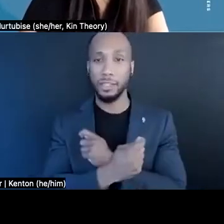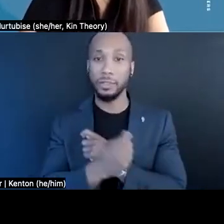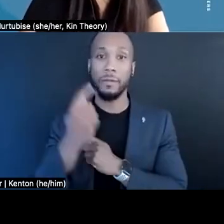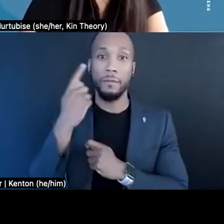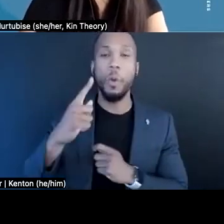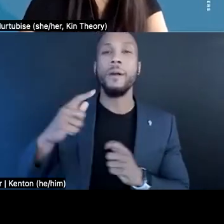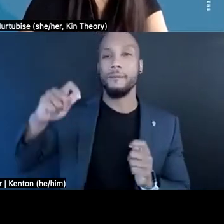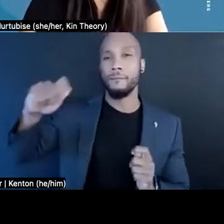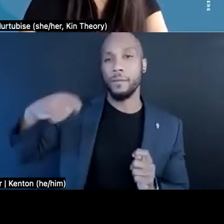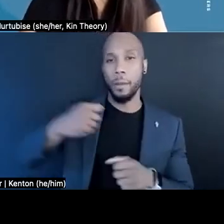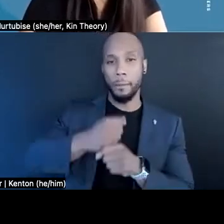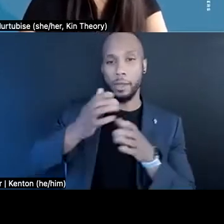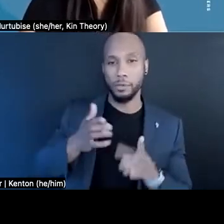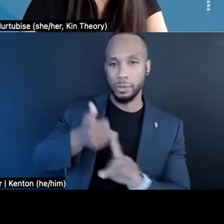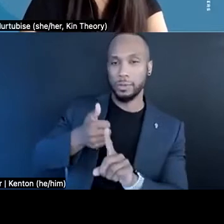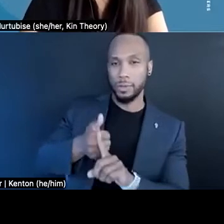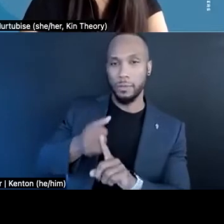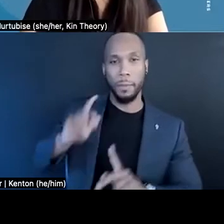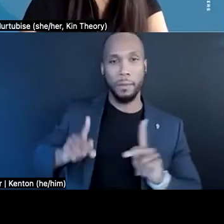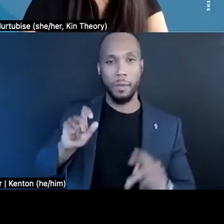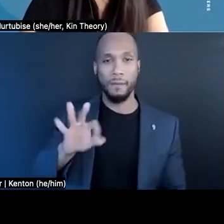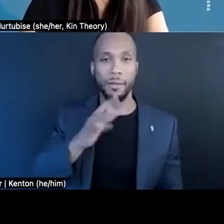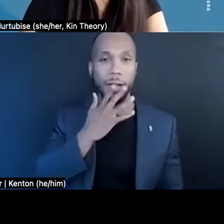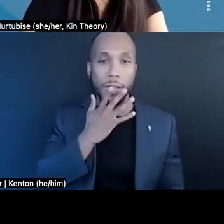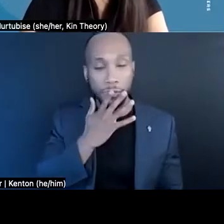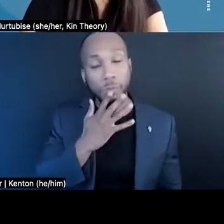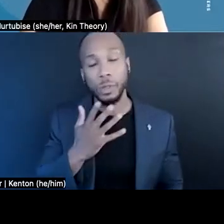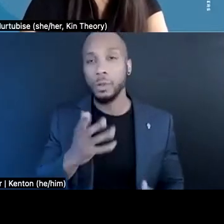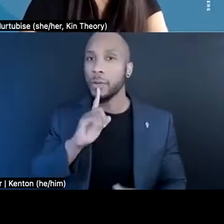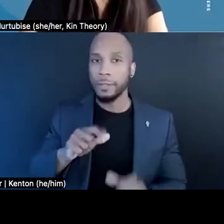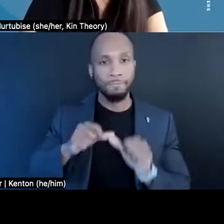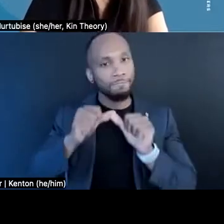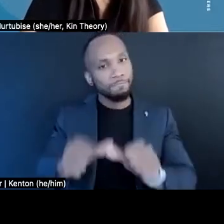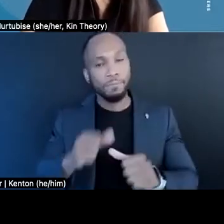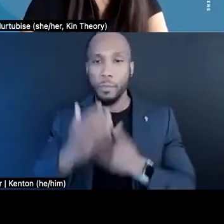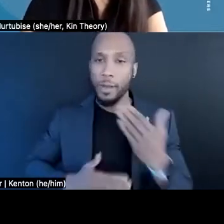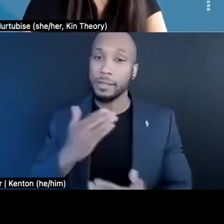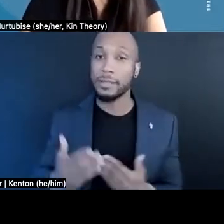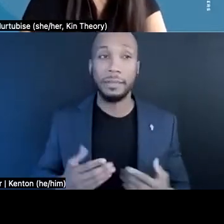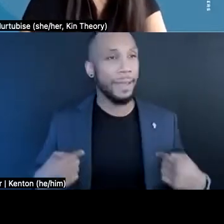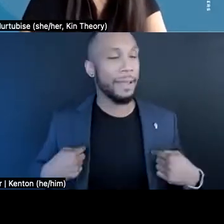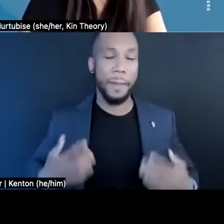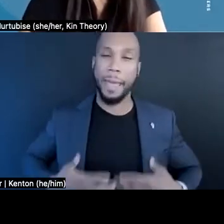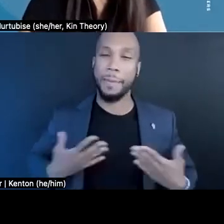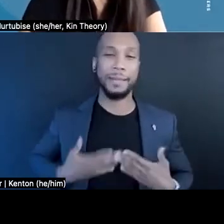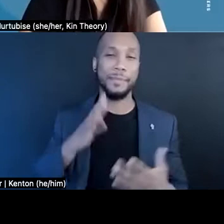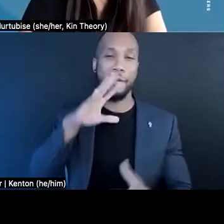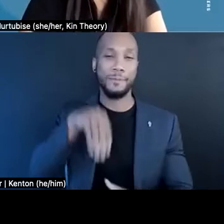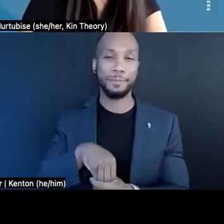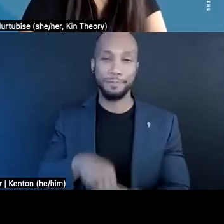filmmakers of color. So yeah, it's a constant process, and I'm happy to be a part of it. So.